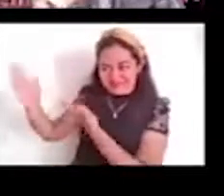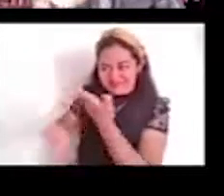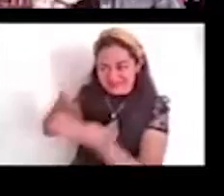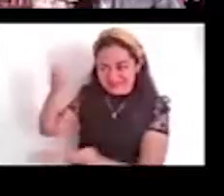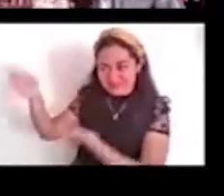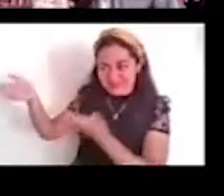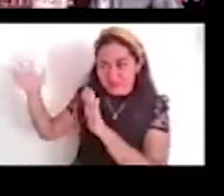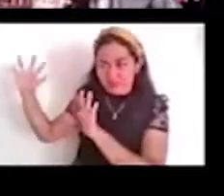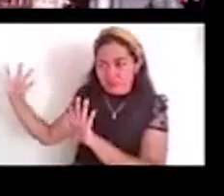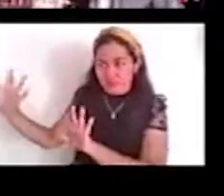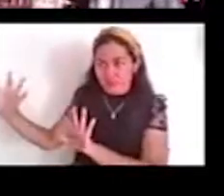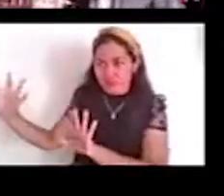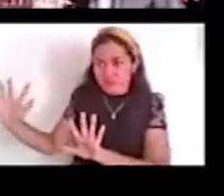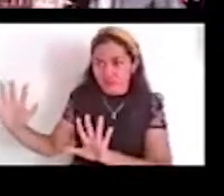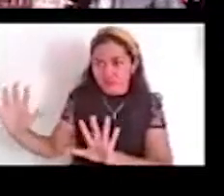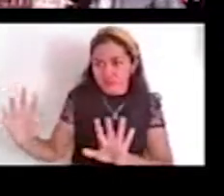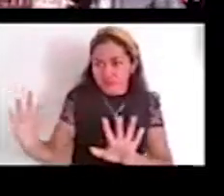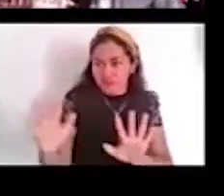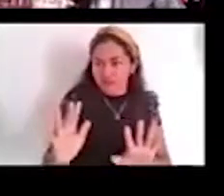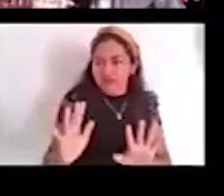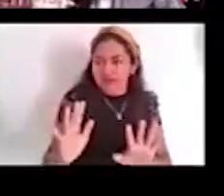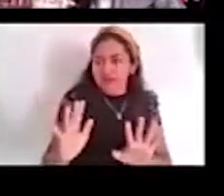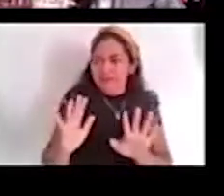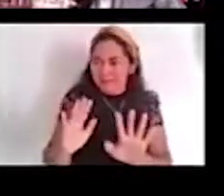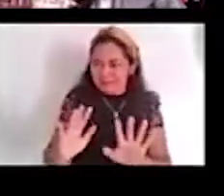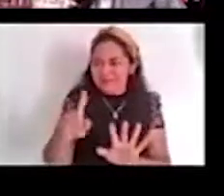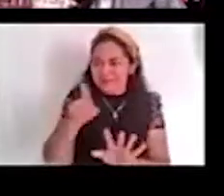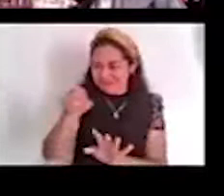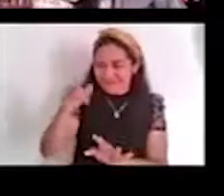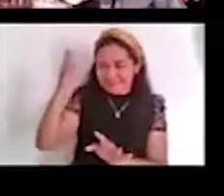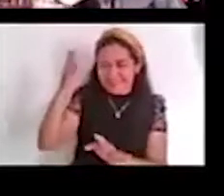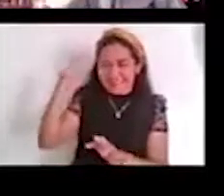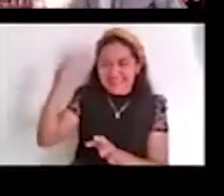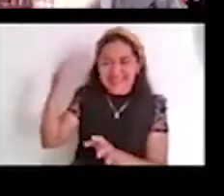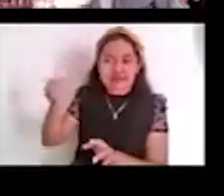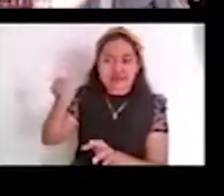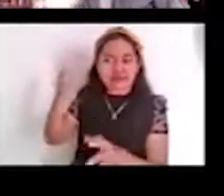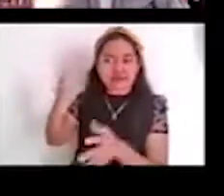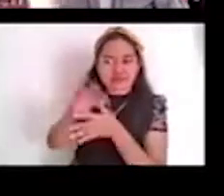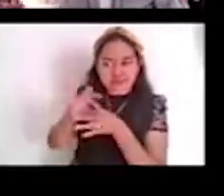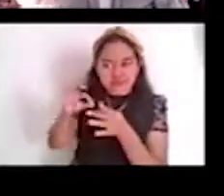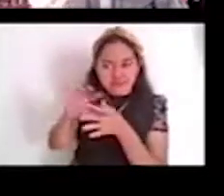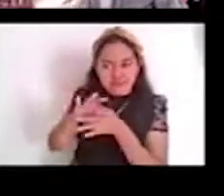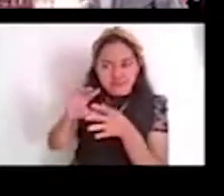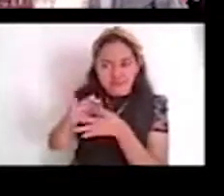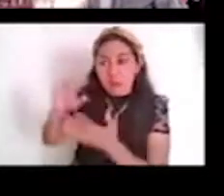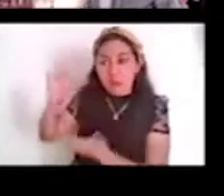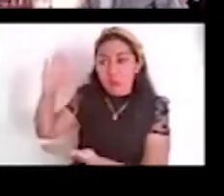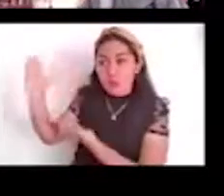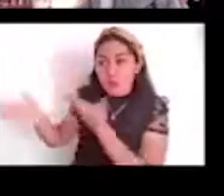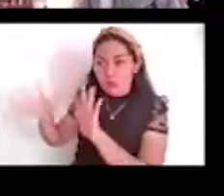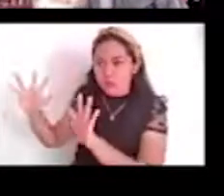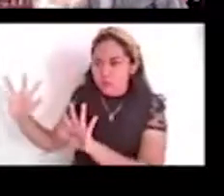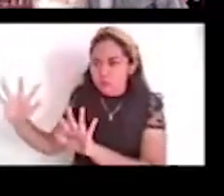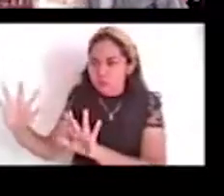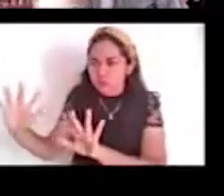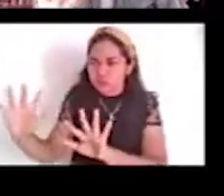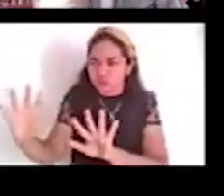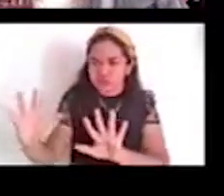que también señalaban quienes me antecedieron en la palabra, traen la consigna de la voracidad y de la